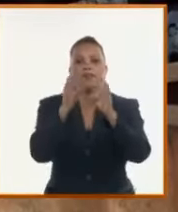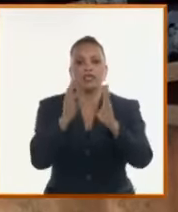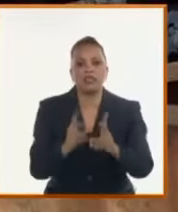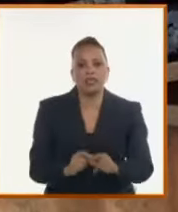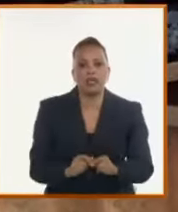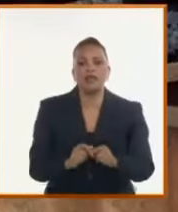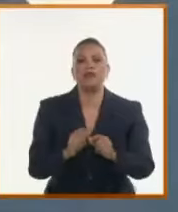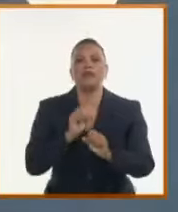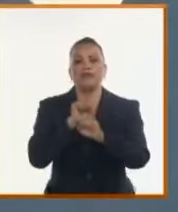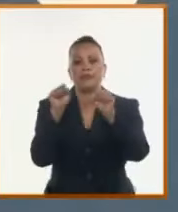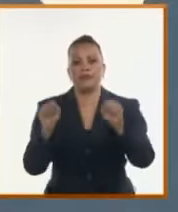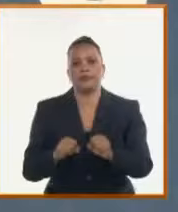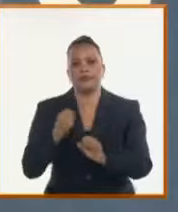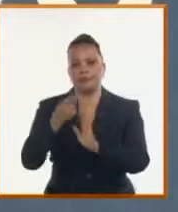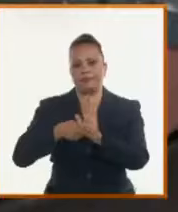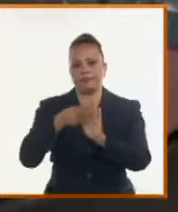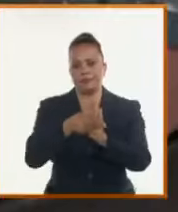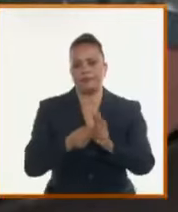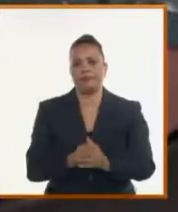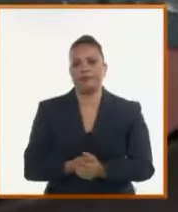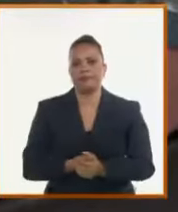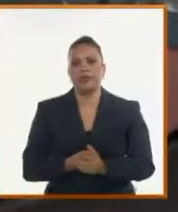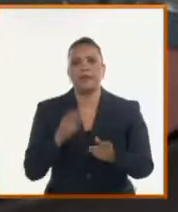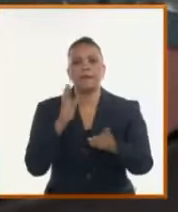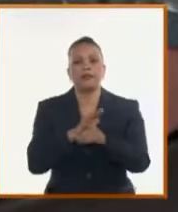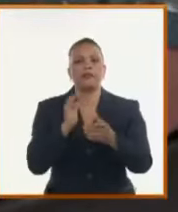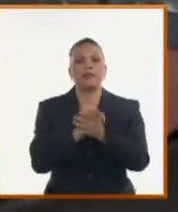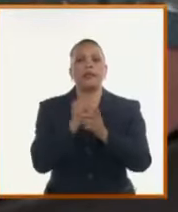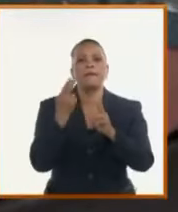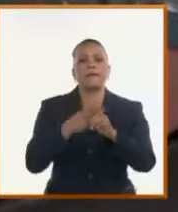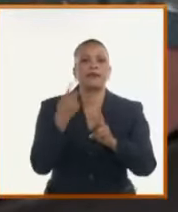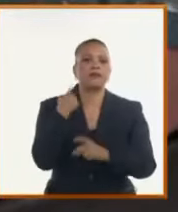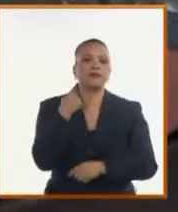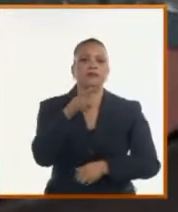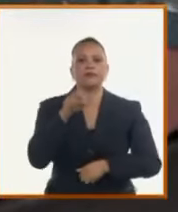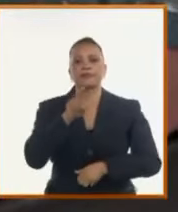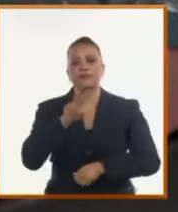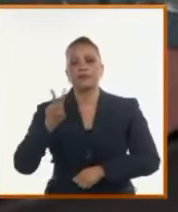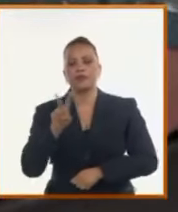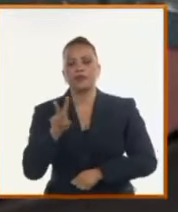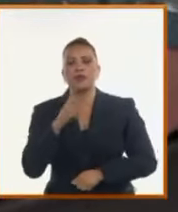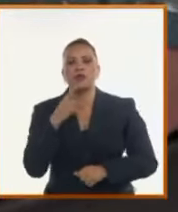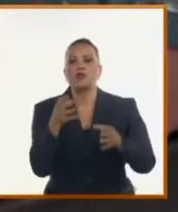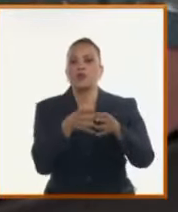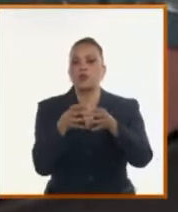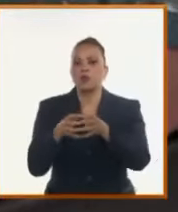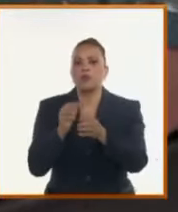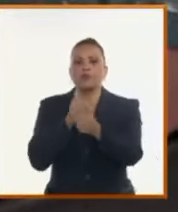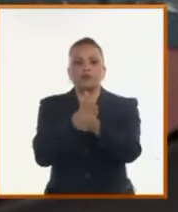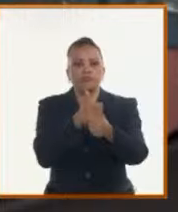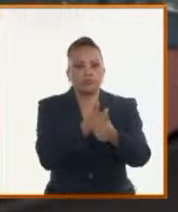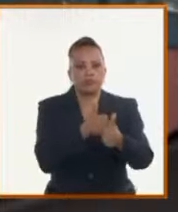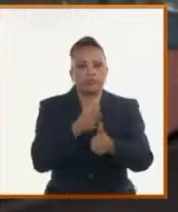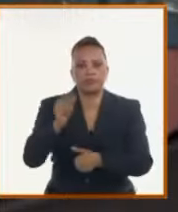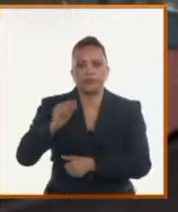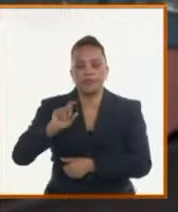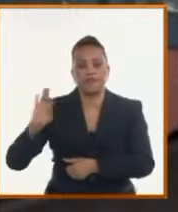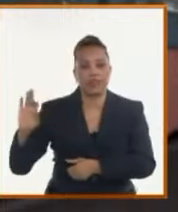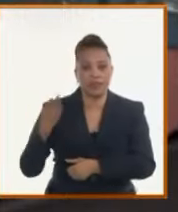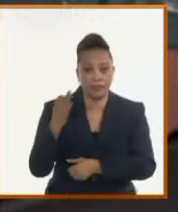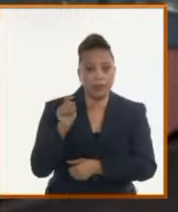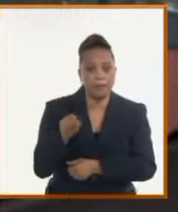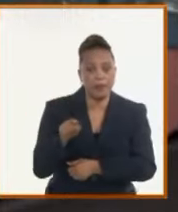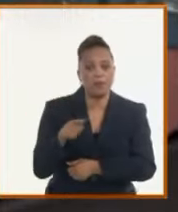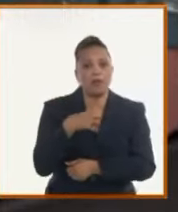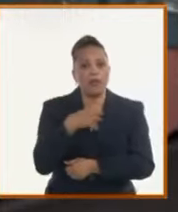ferroviario Nacional y desde mayo del 2022 un grupo de asesores franceses